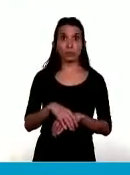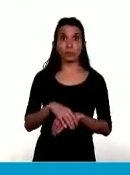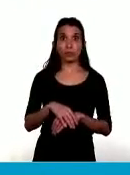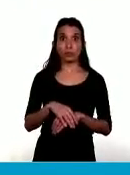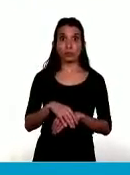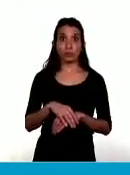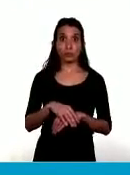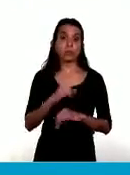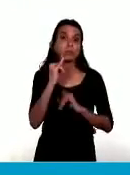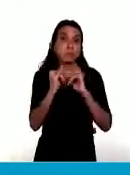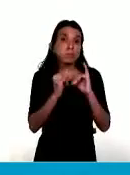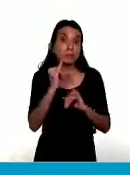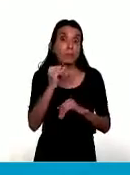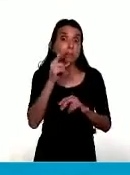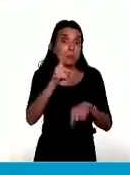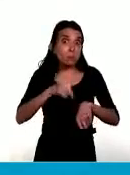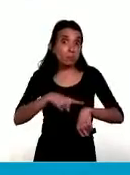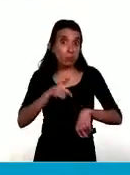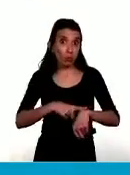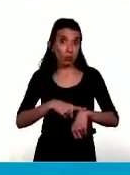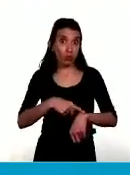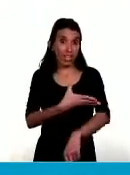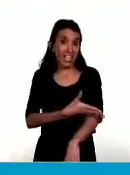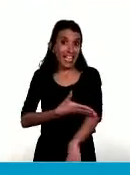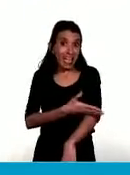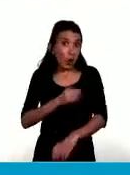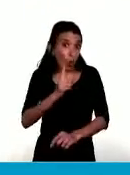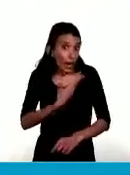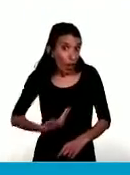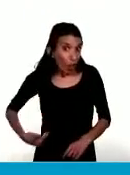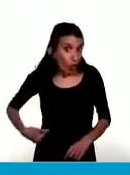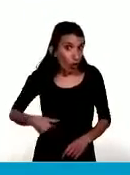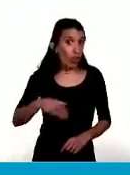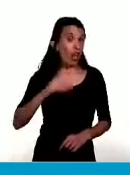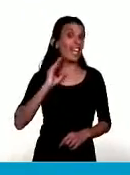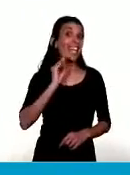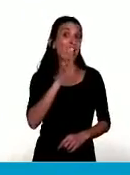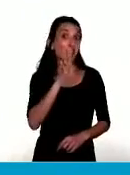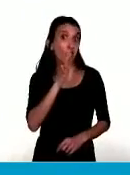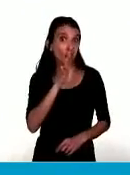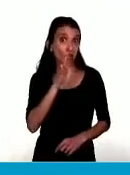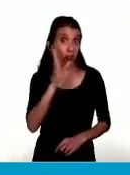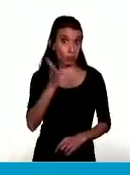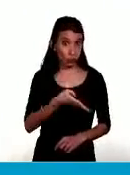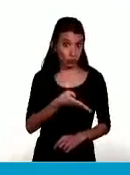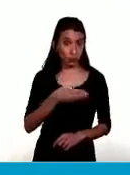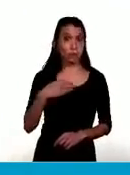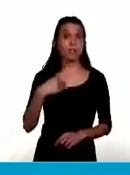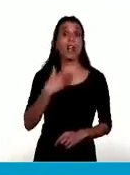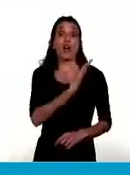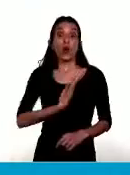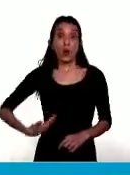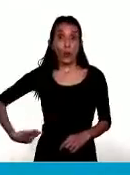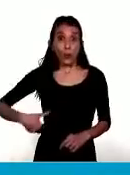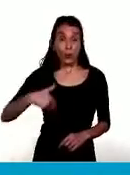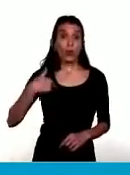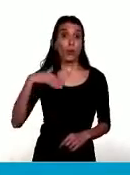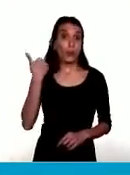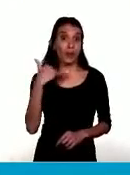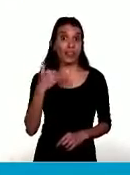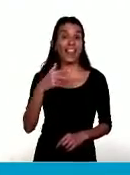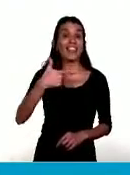del gobernador Scioli, un 14%. Primer año de la gobernadora María Eugenia Vidal, un